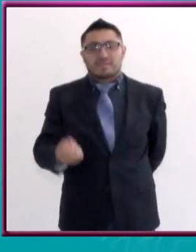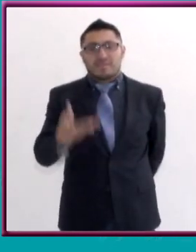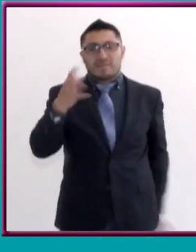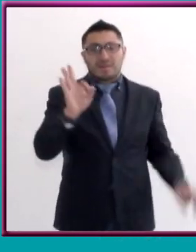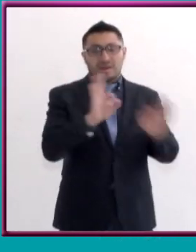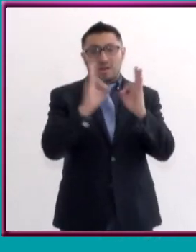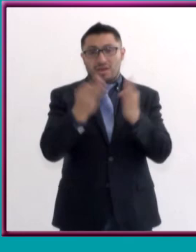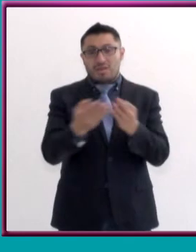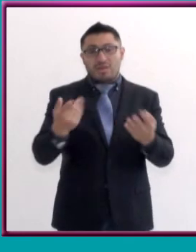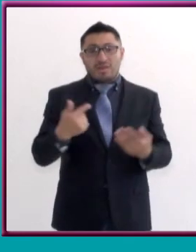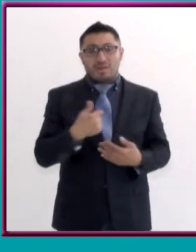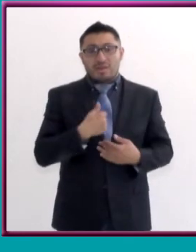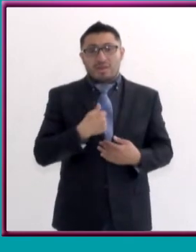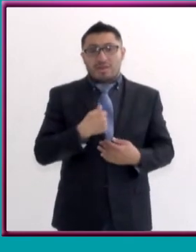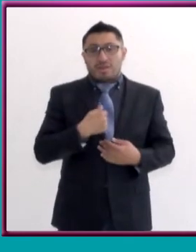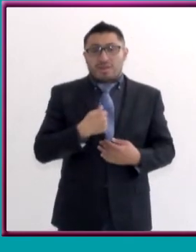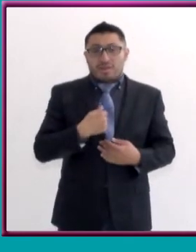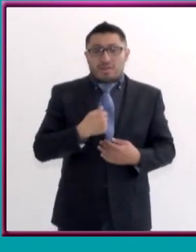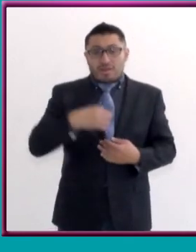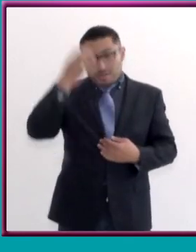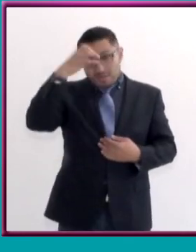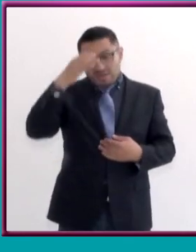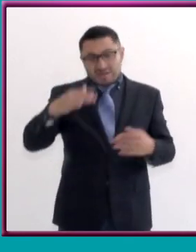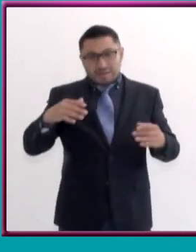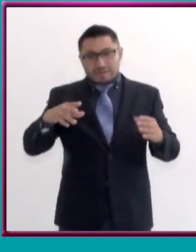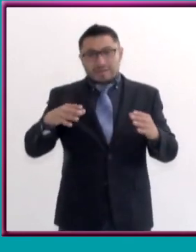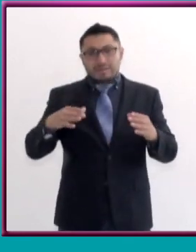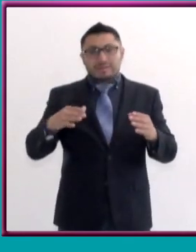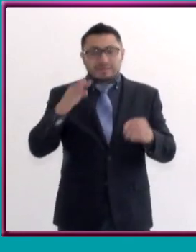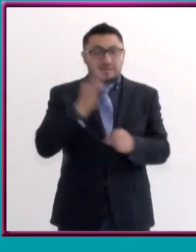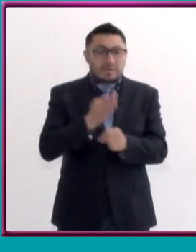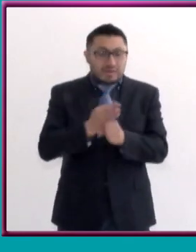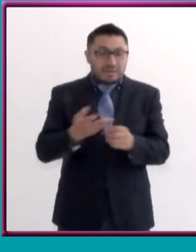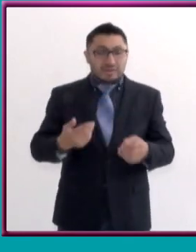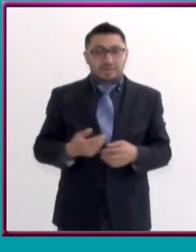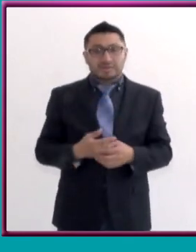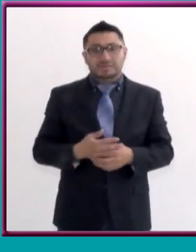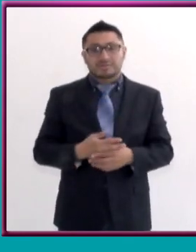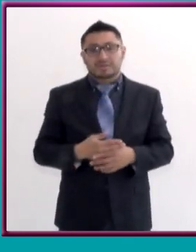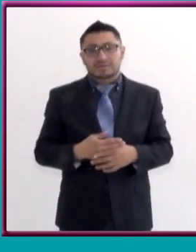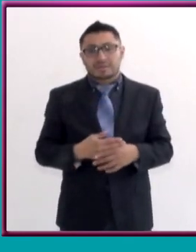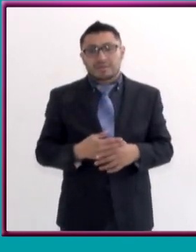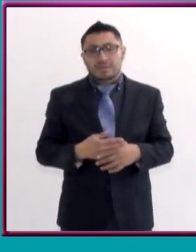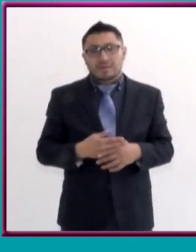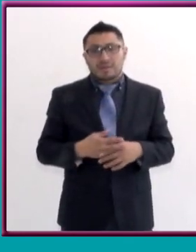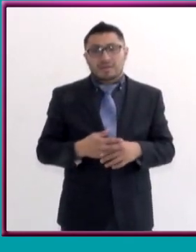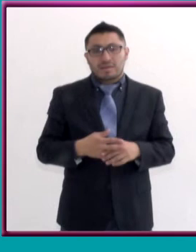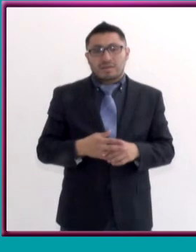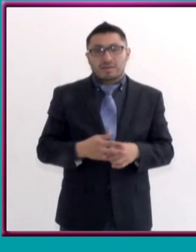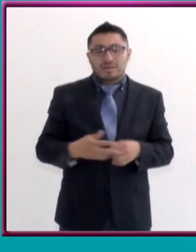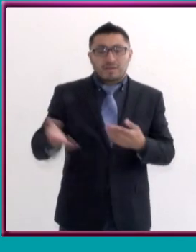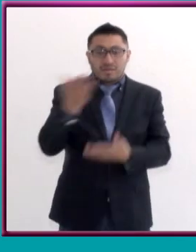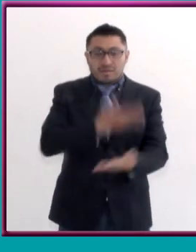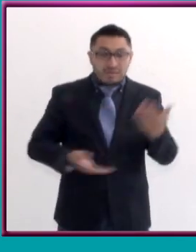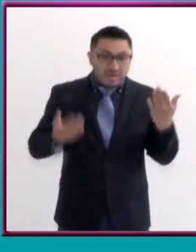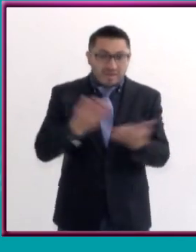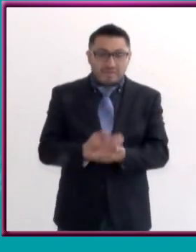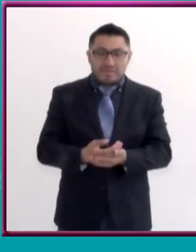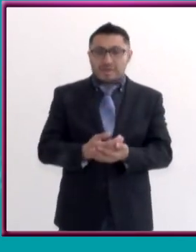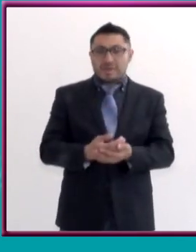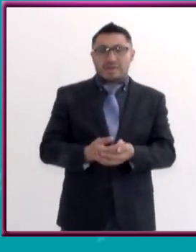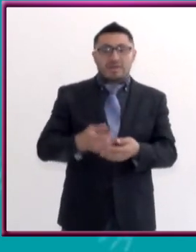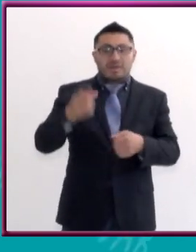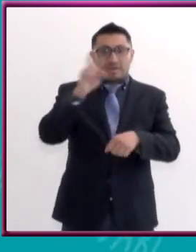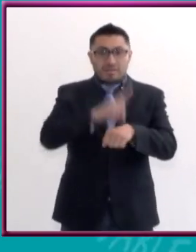cuáles emociones he pasado debido al confinamiento, pues realmente han sido varias. Convivir 24/7 con las